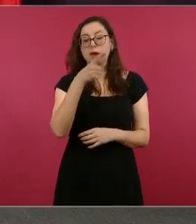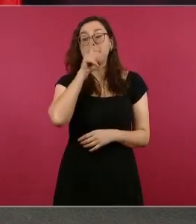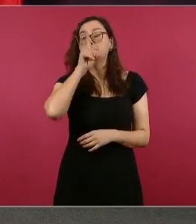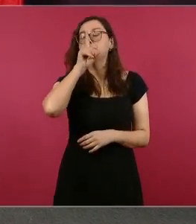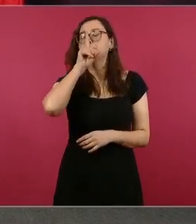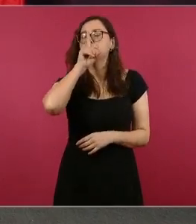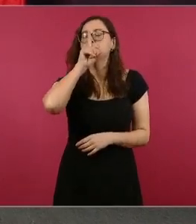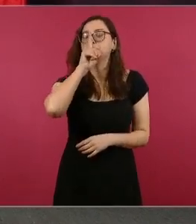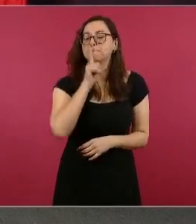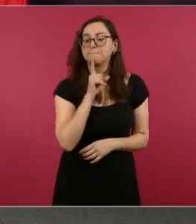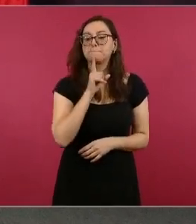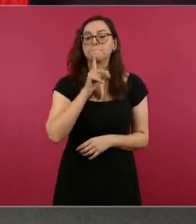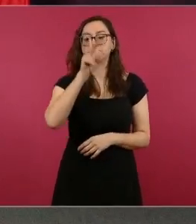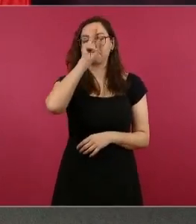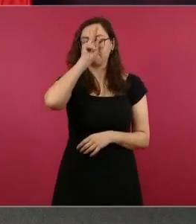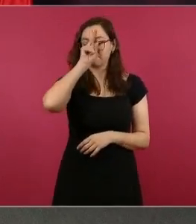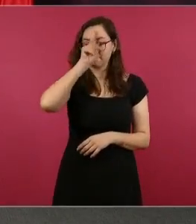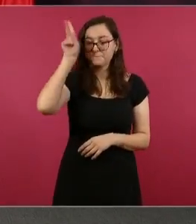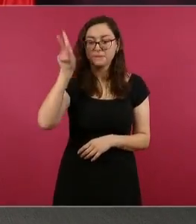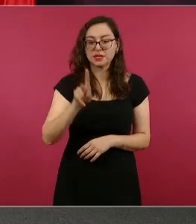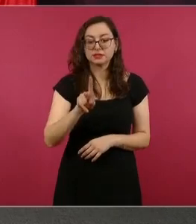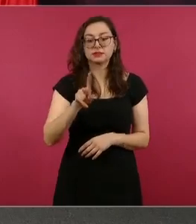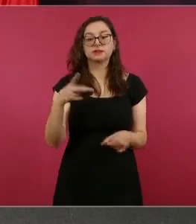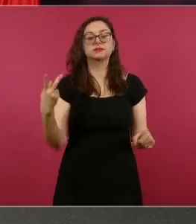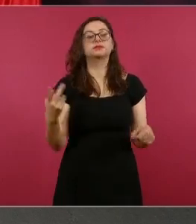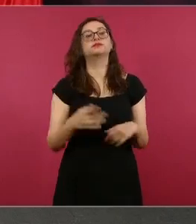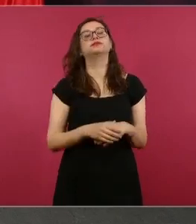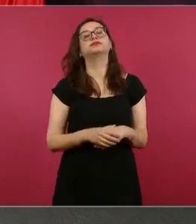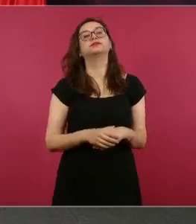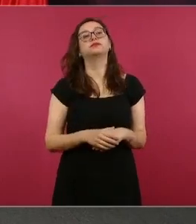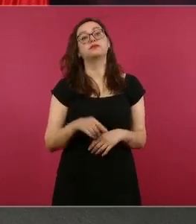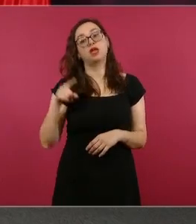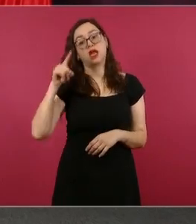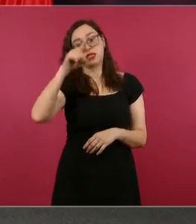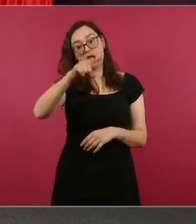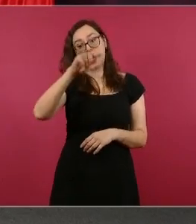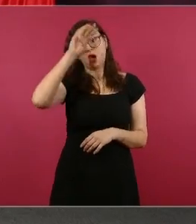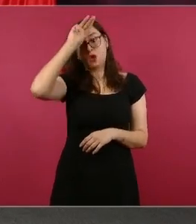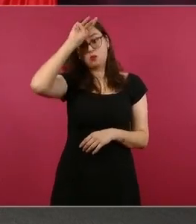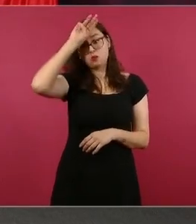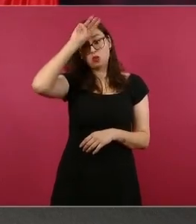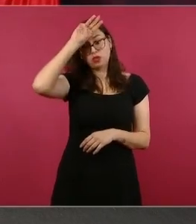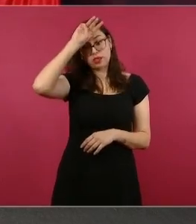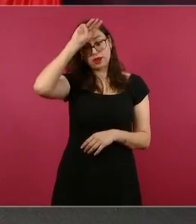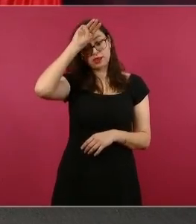tiene que ver con la refinería de Cadereyta. Pues no,